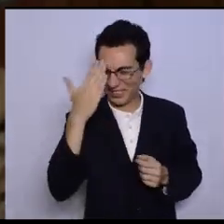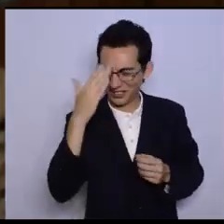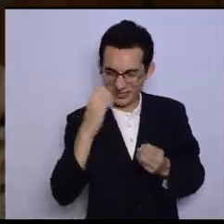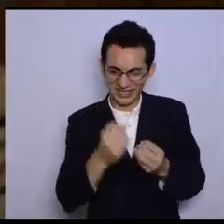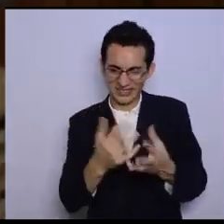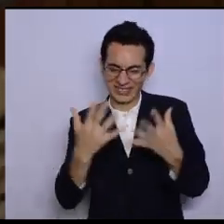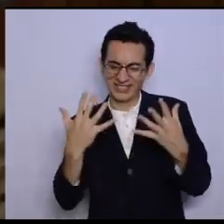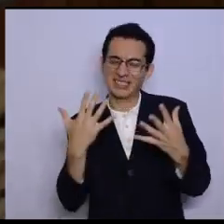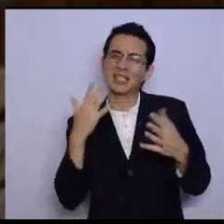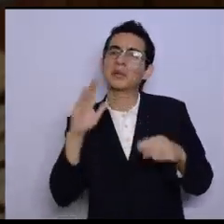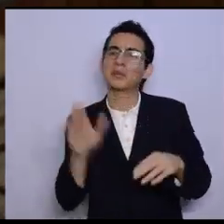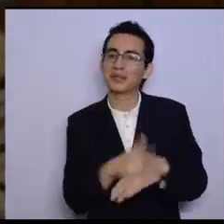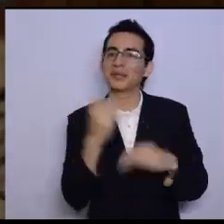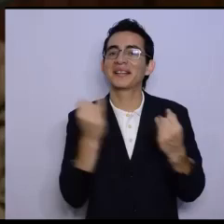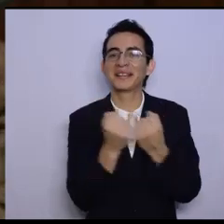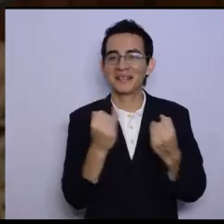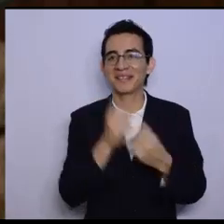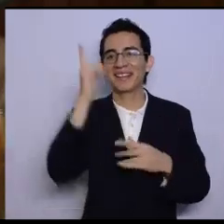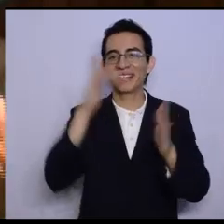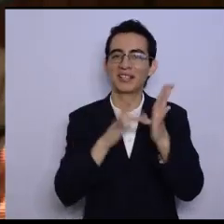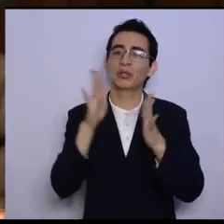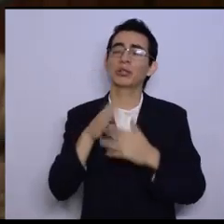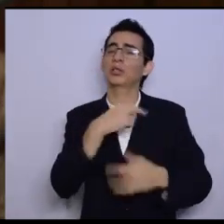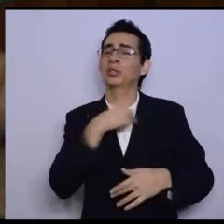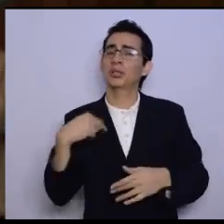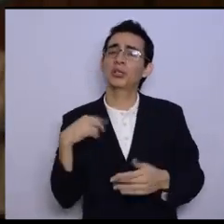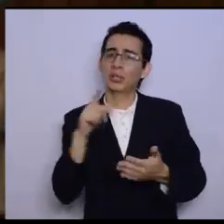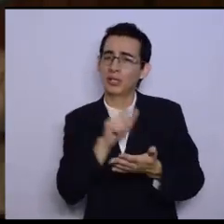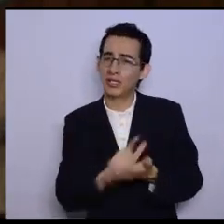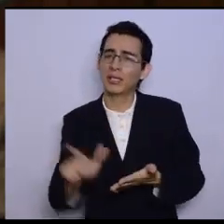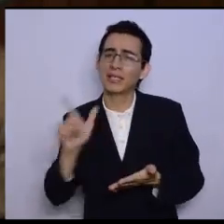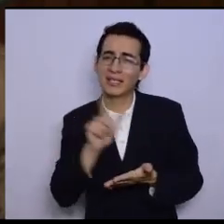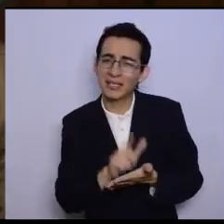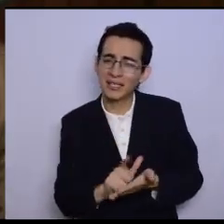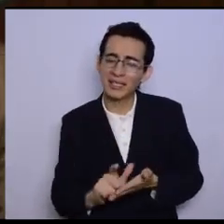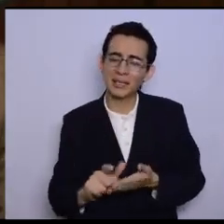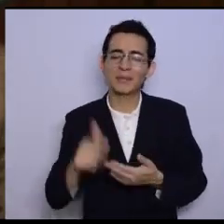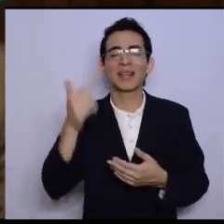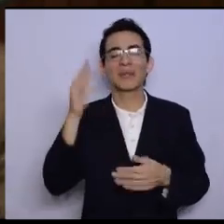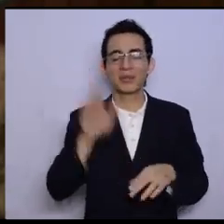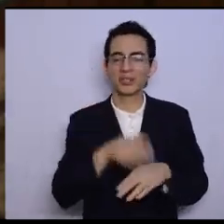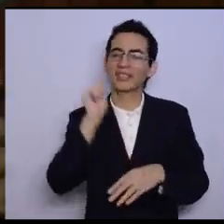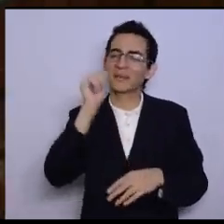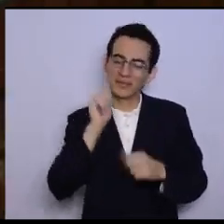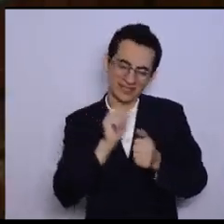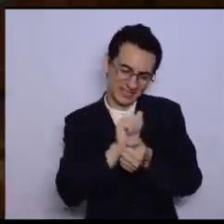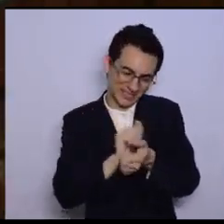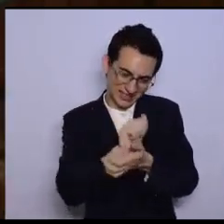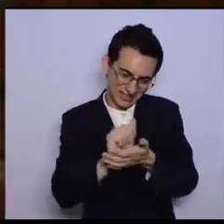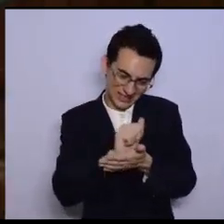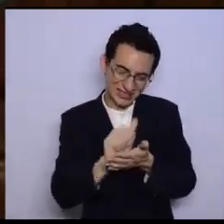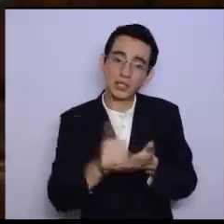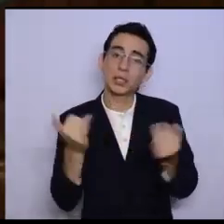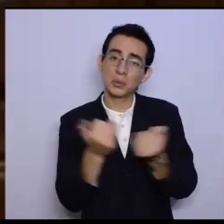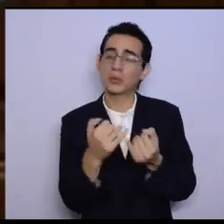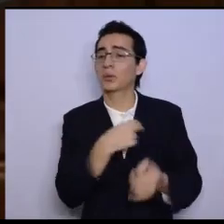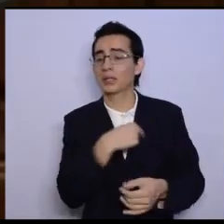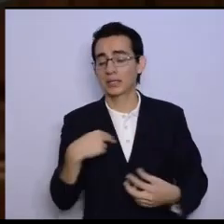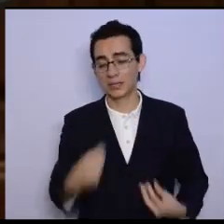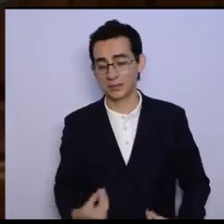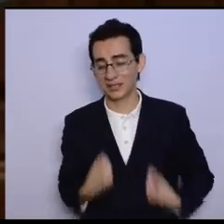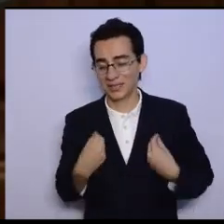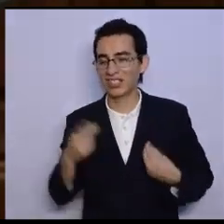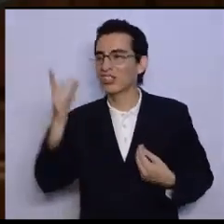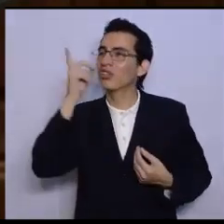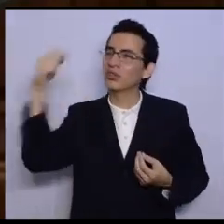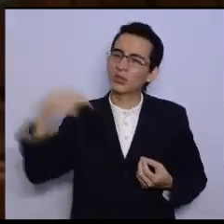y justo para perdonarnos y limpiarnos de toda maldad. Otra vez nos pule. Cuando pecamos y confesamos nuestros pecados,